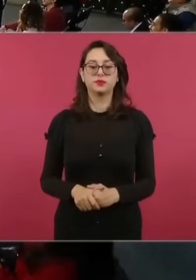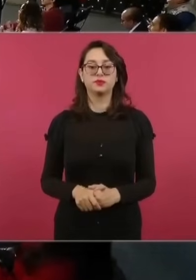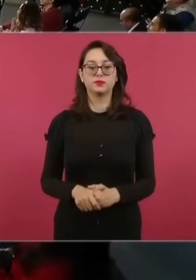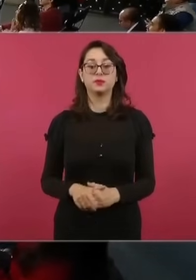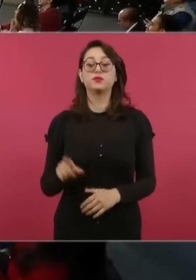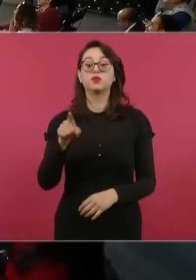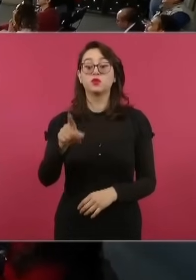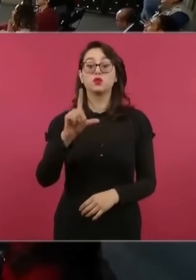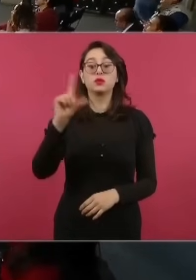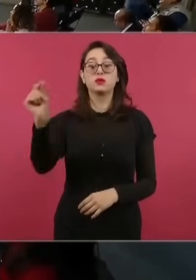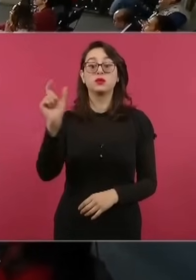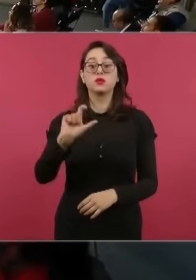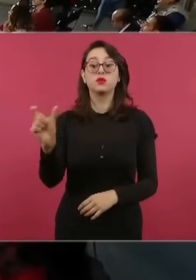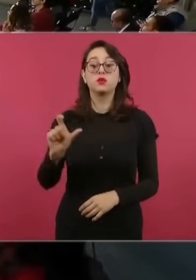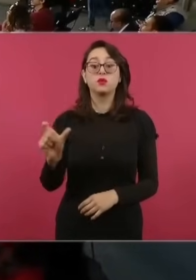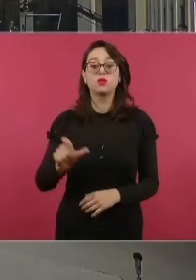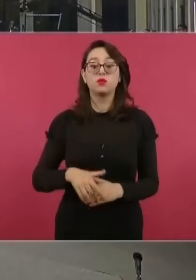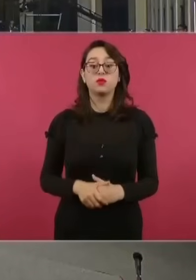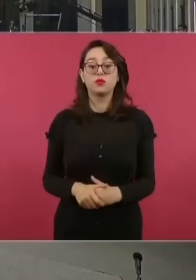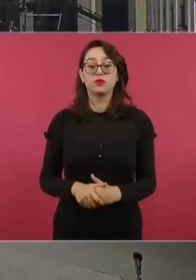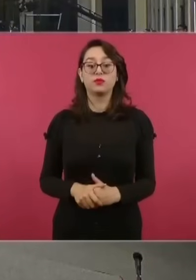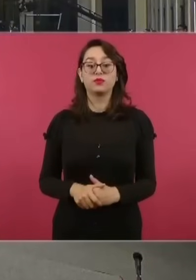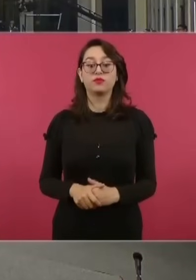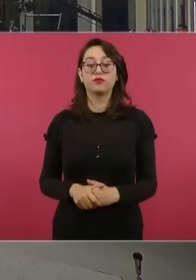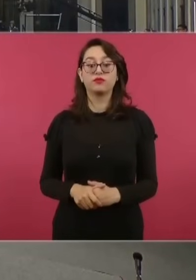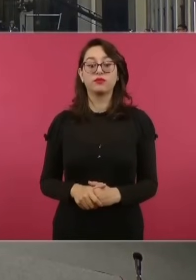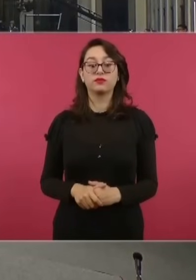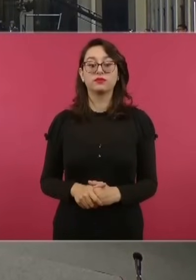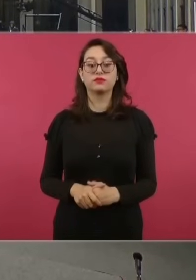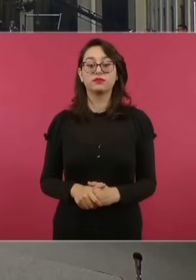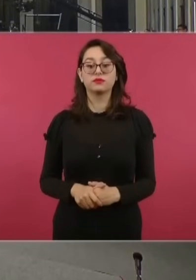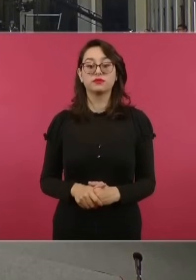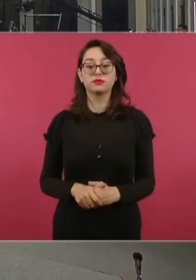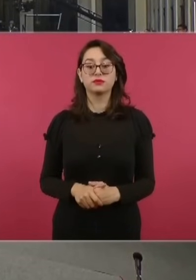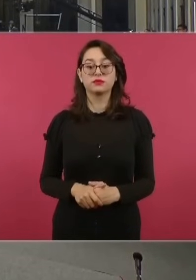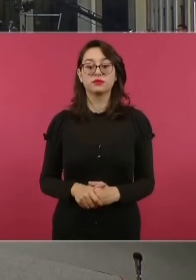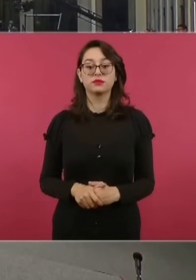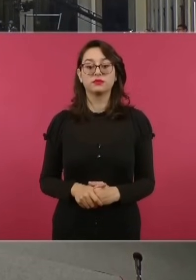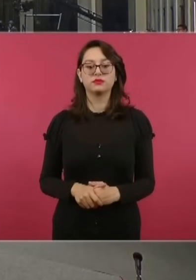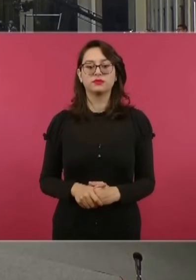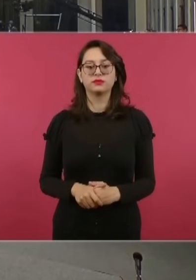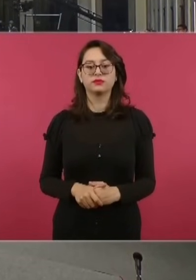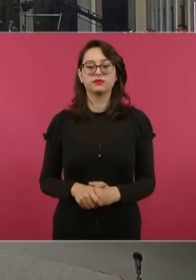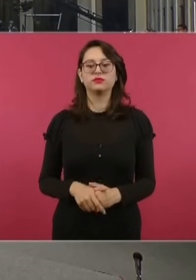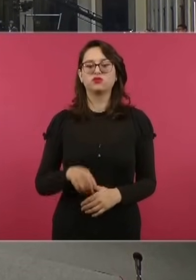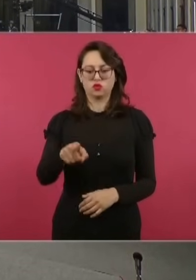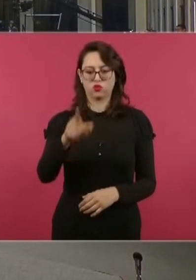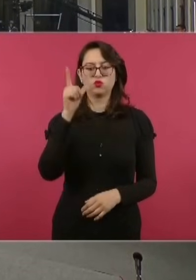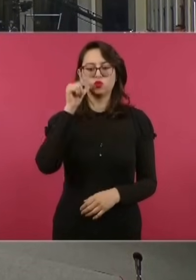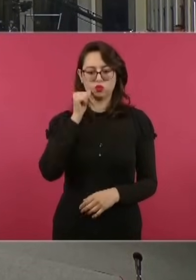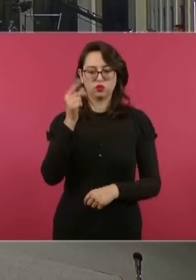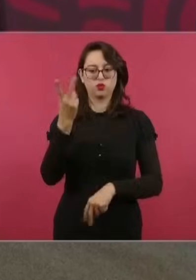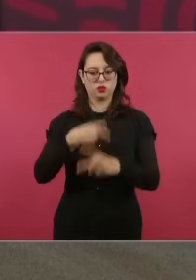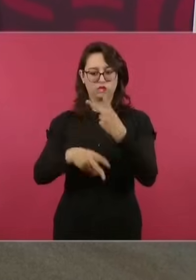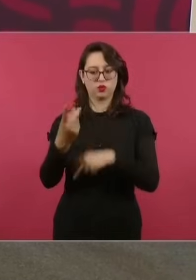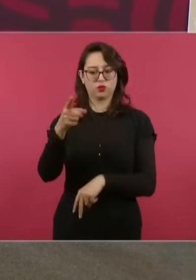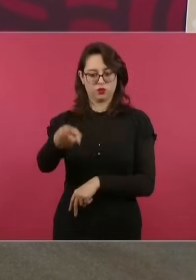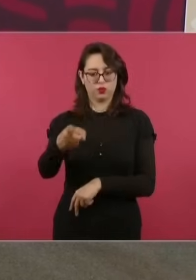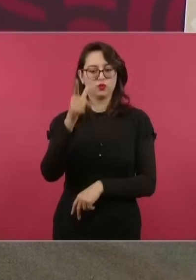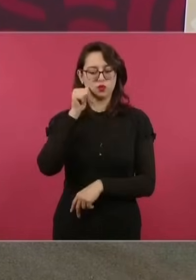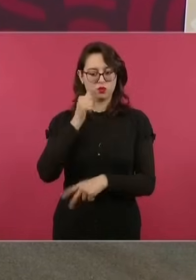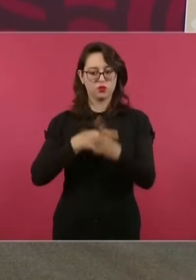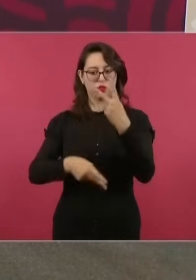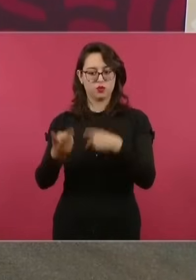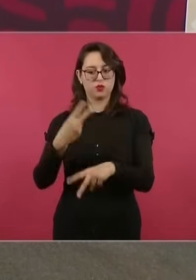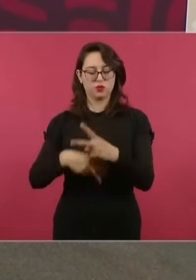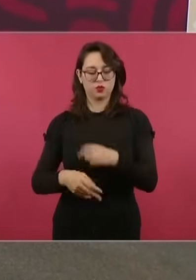presidente, ya había terminado la mañanera, se le preguntó al presidente, el presidente dijo no, y contó un chiste que me parece incluso un poquito cuestionable,